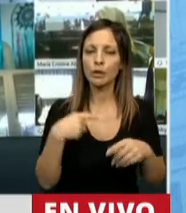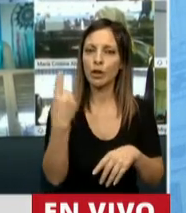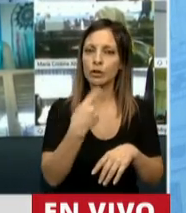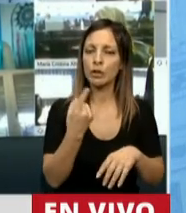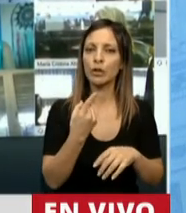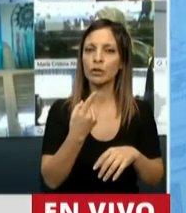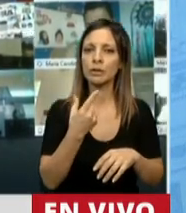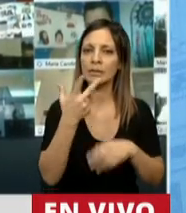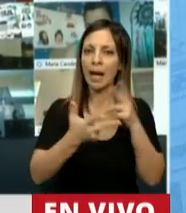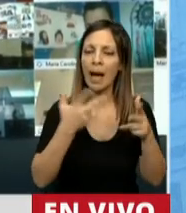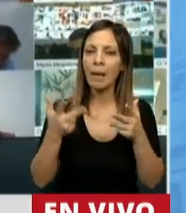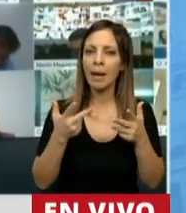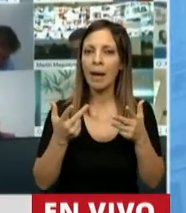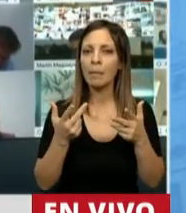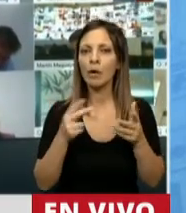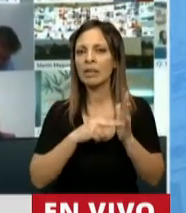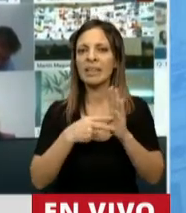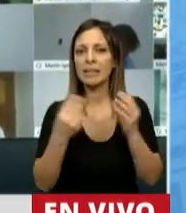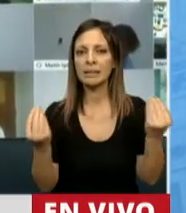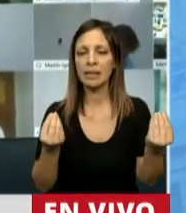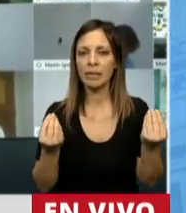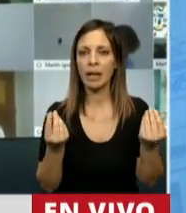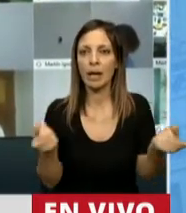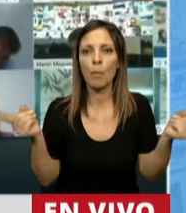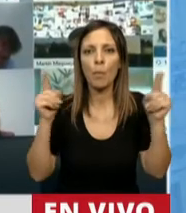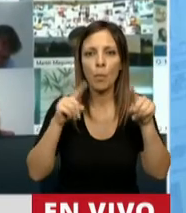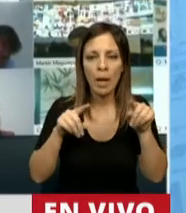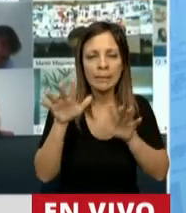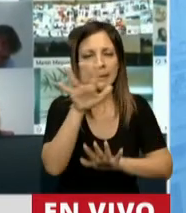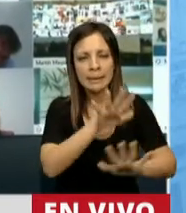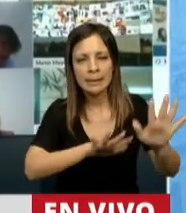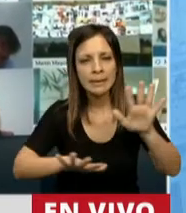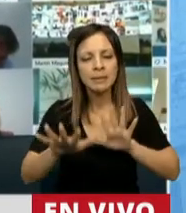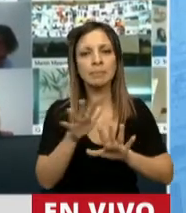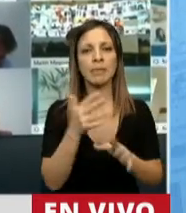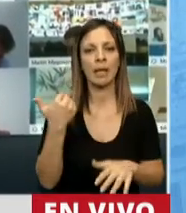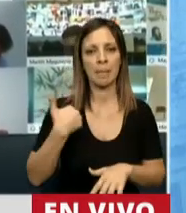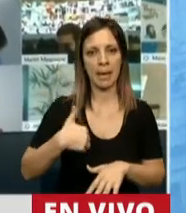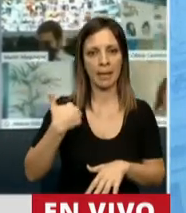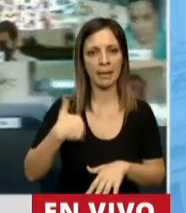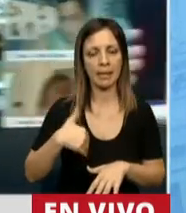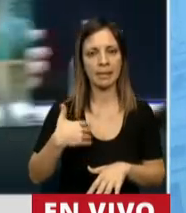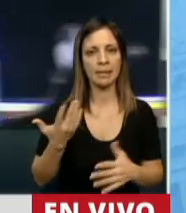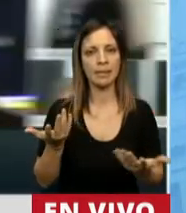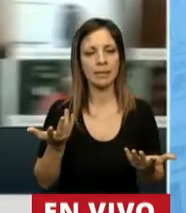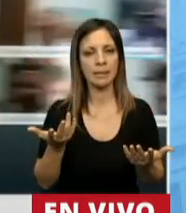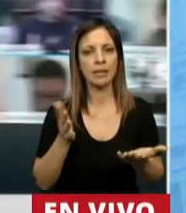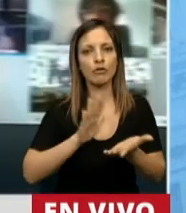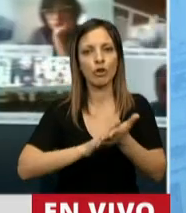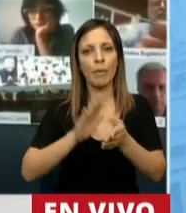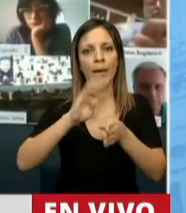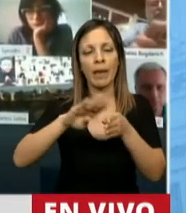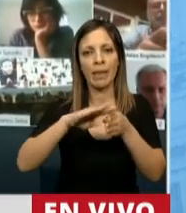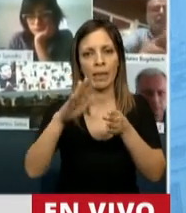hablamos de lo que significa la reconstrucción de un país plagada en materia de deuda